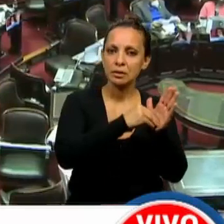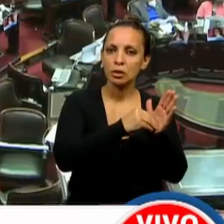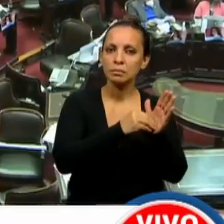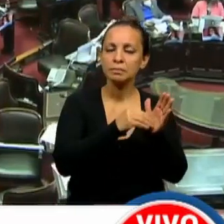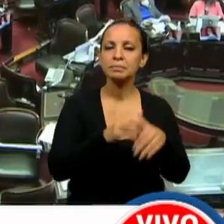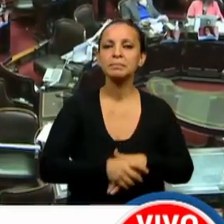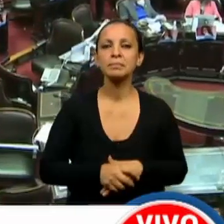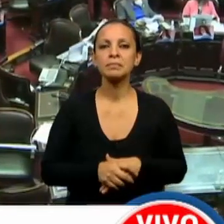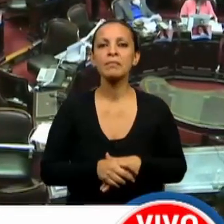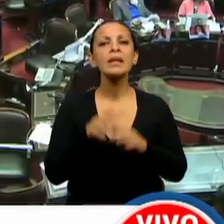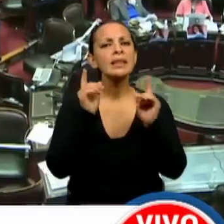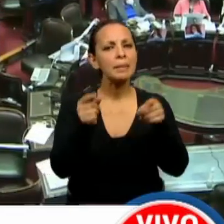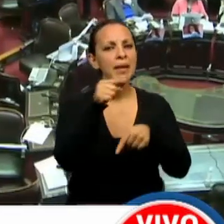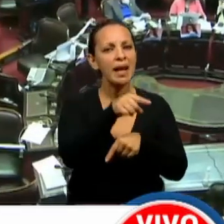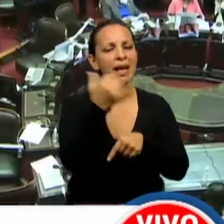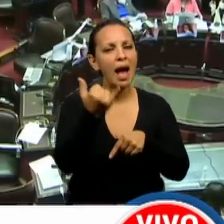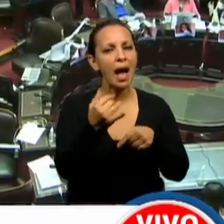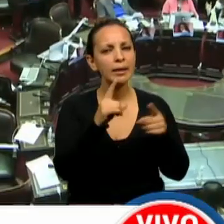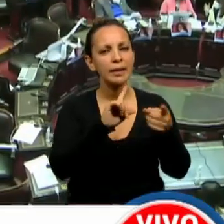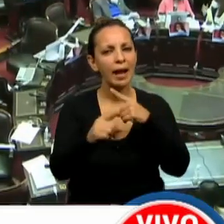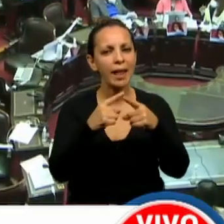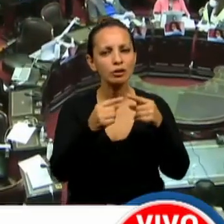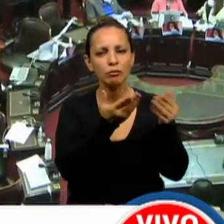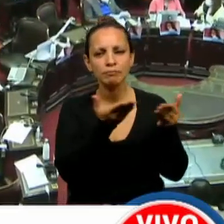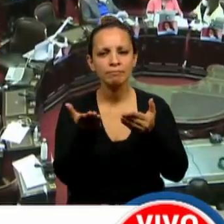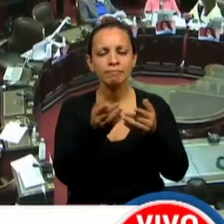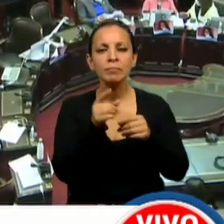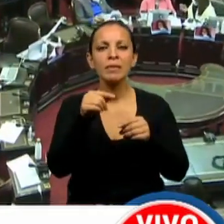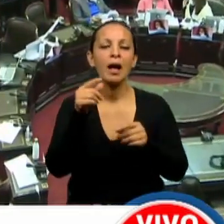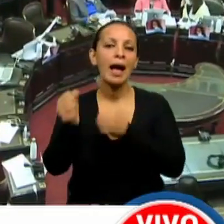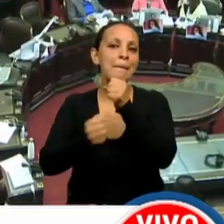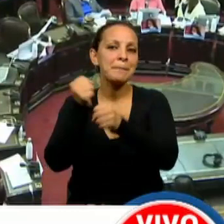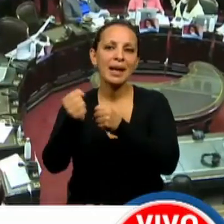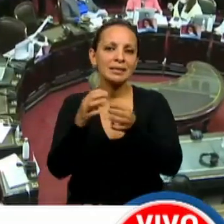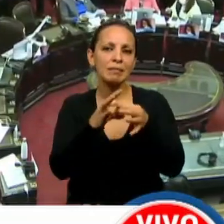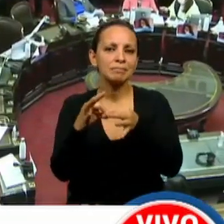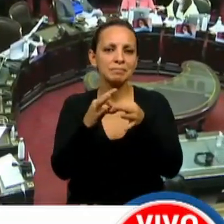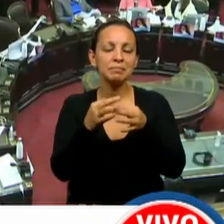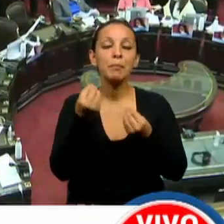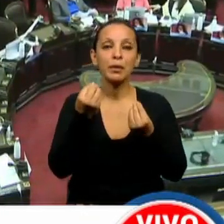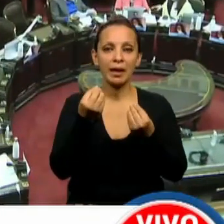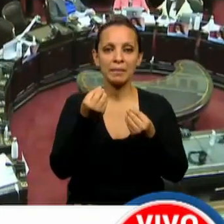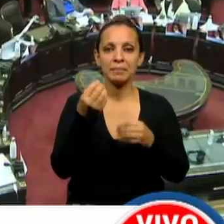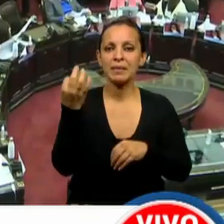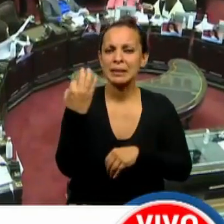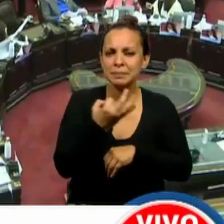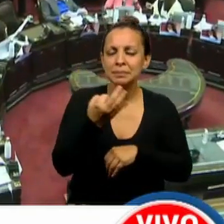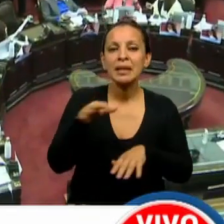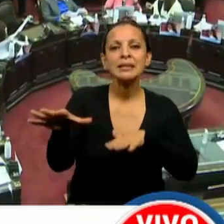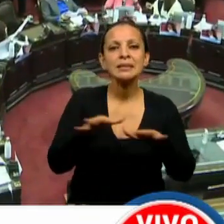rentabilidad. También aquí se establece una relación con la estabilidad de las empresas, ya que especialmente en situaciones